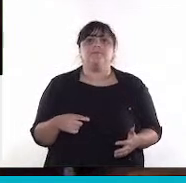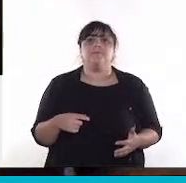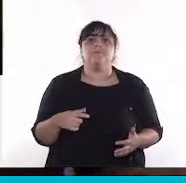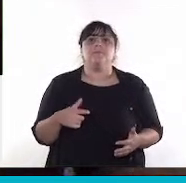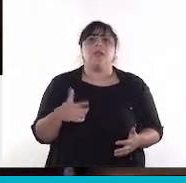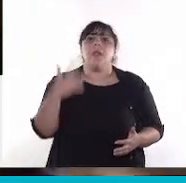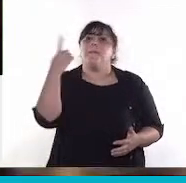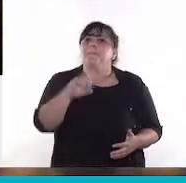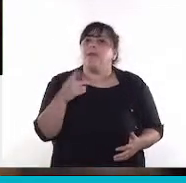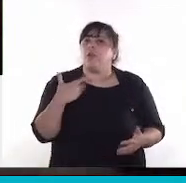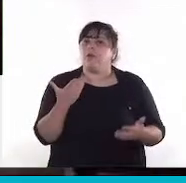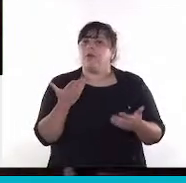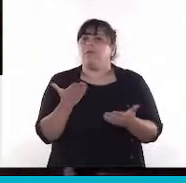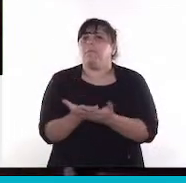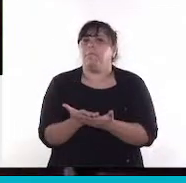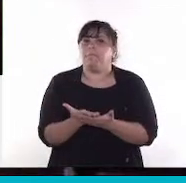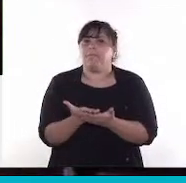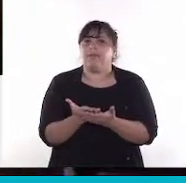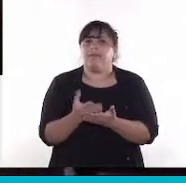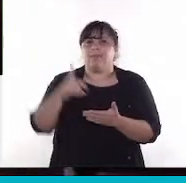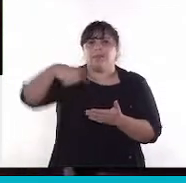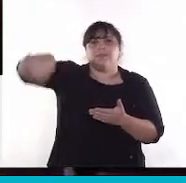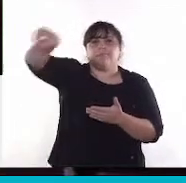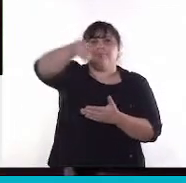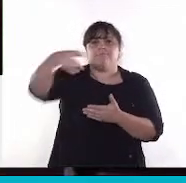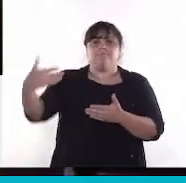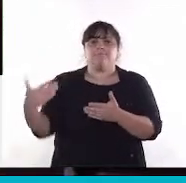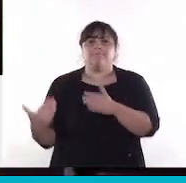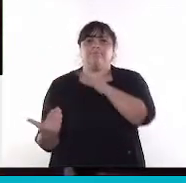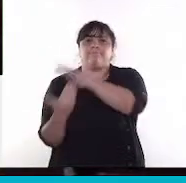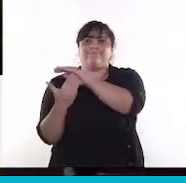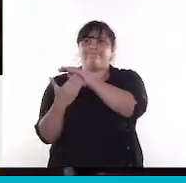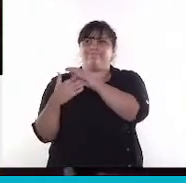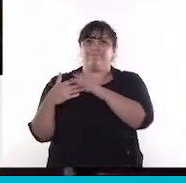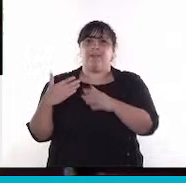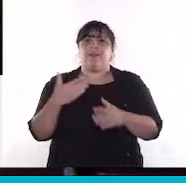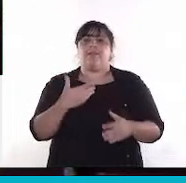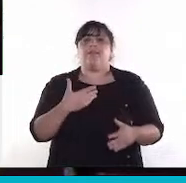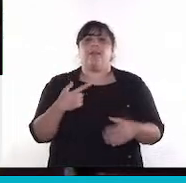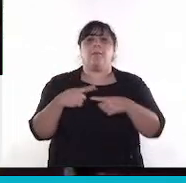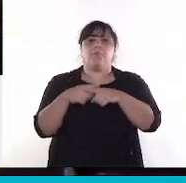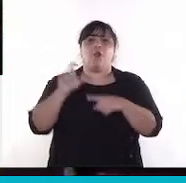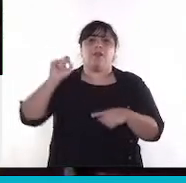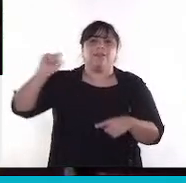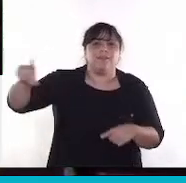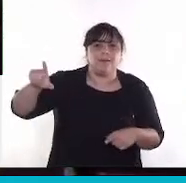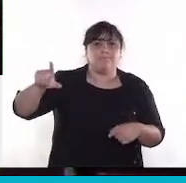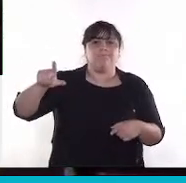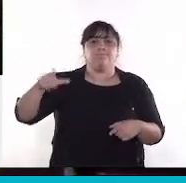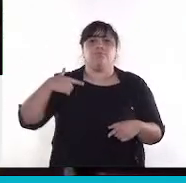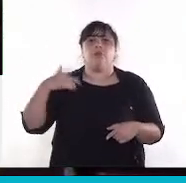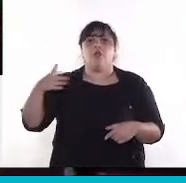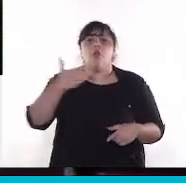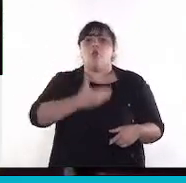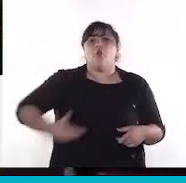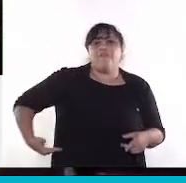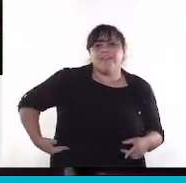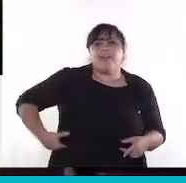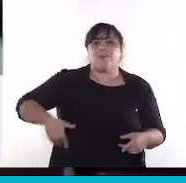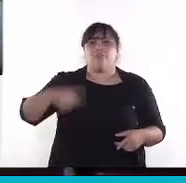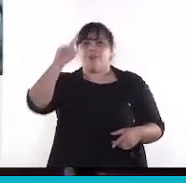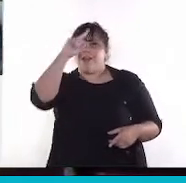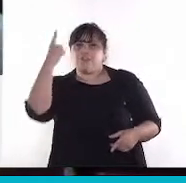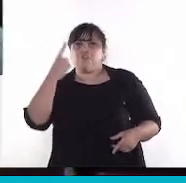pero pedirle al oficialismo, al gobierno nacional y provincial, que asuma